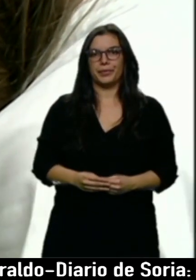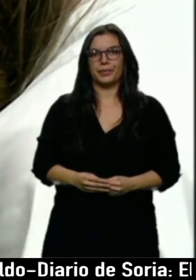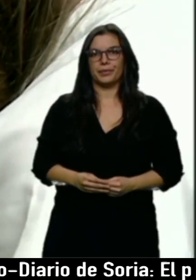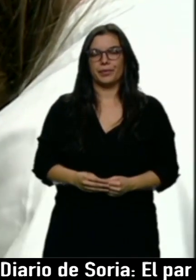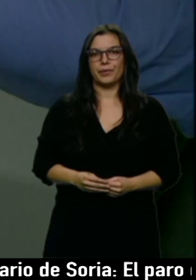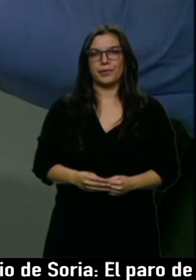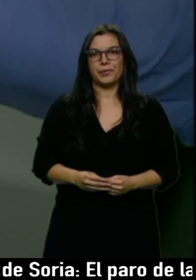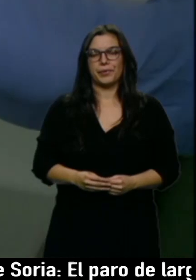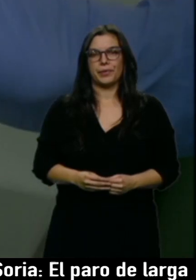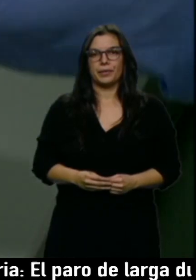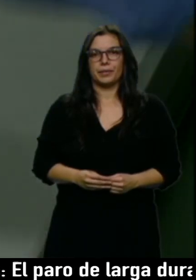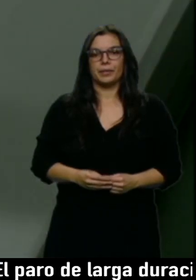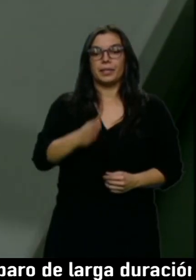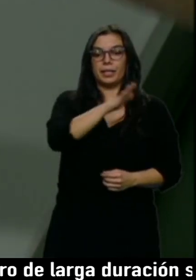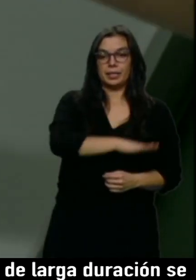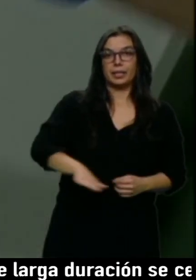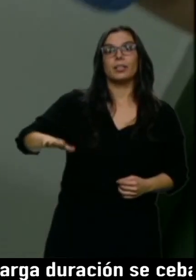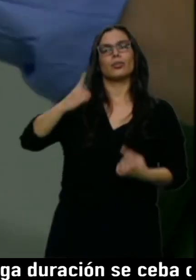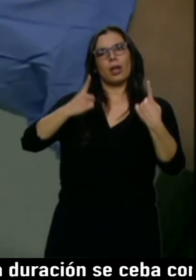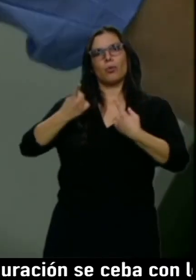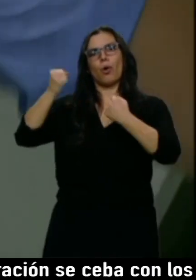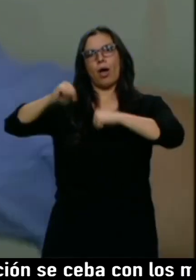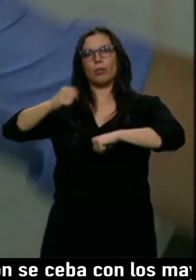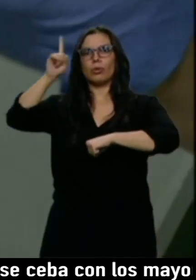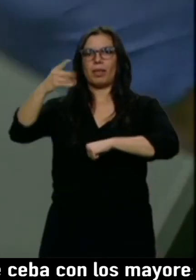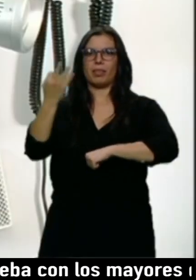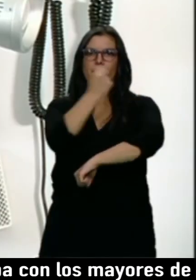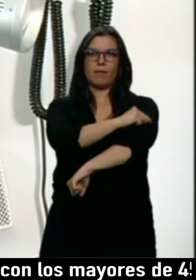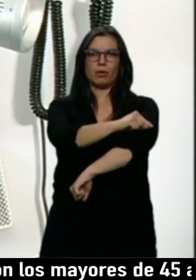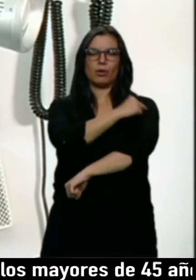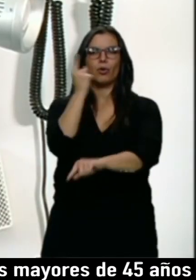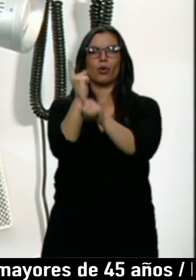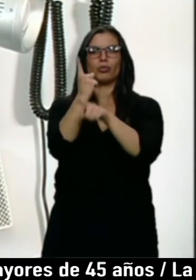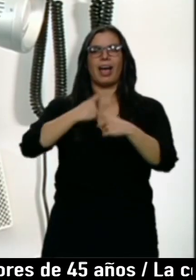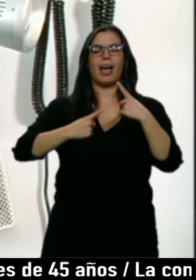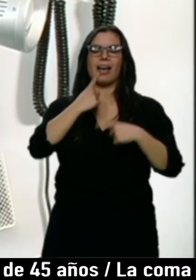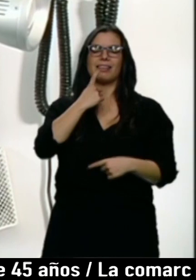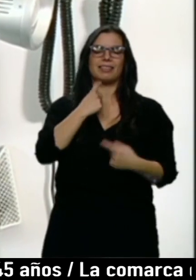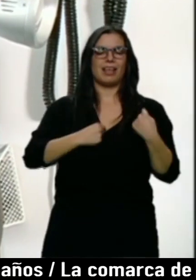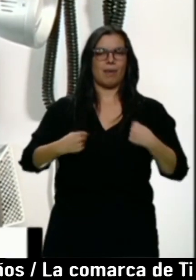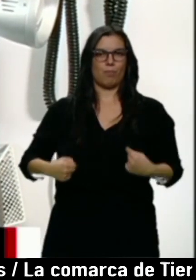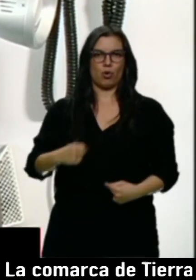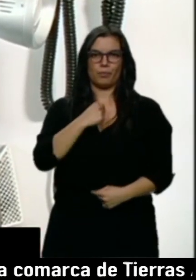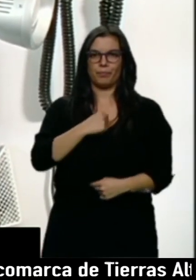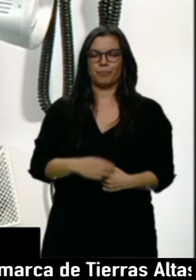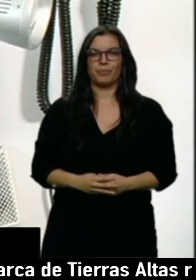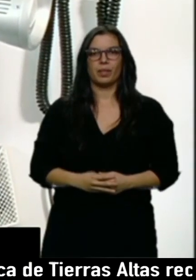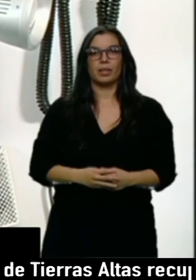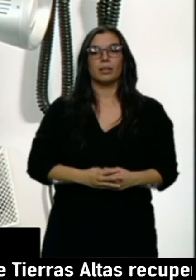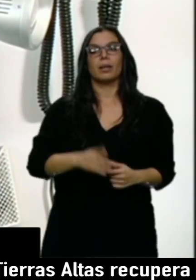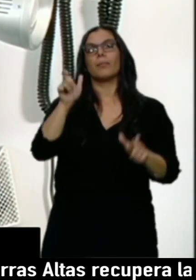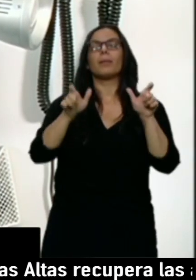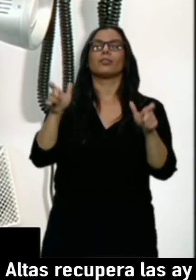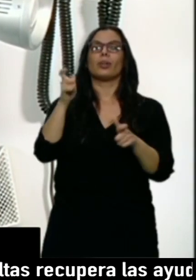Además de los niños, hay adultos que también tienen que vacunarse contra el sarampión. Pues debe de vacunarse los nacidos a partir del